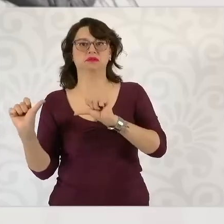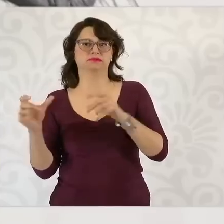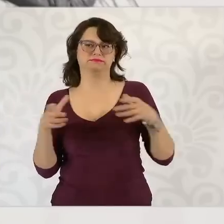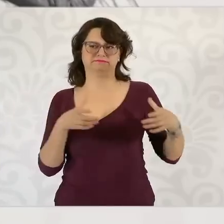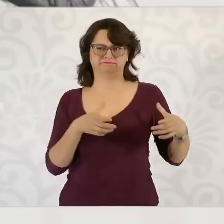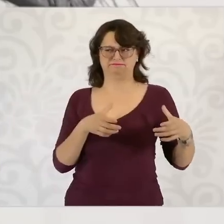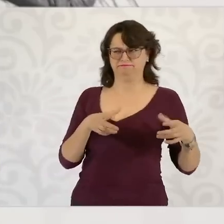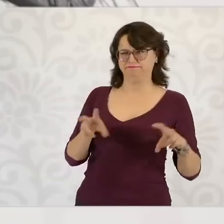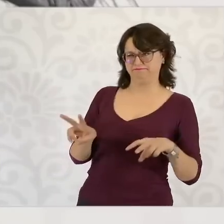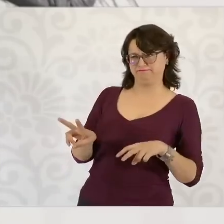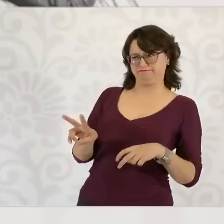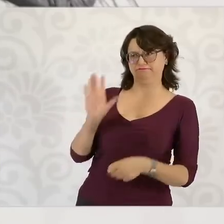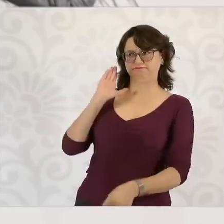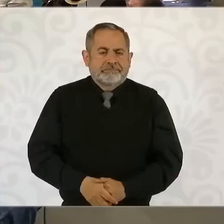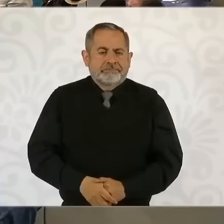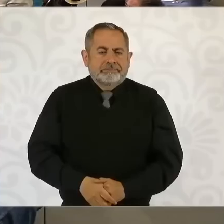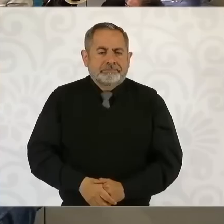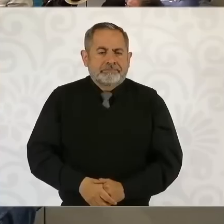penal.